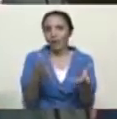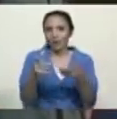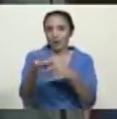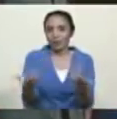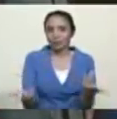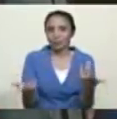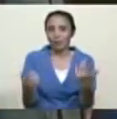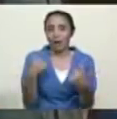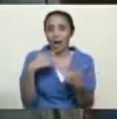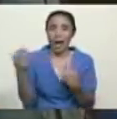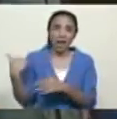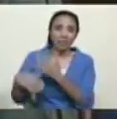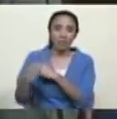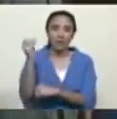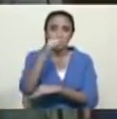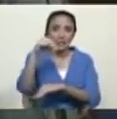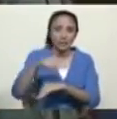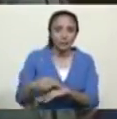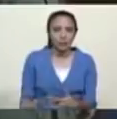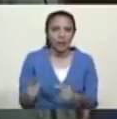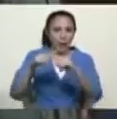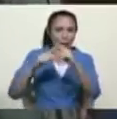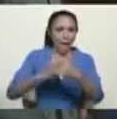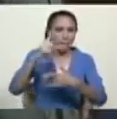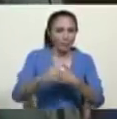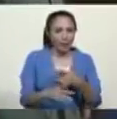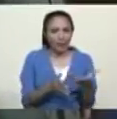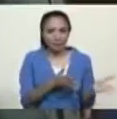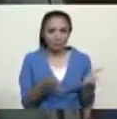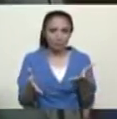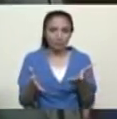elecciones. Montaron un plan conspirativo.